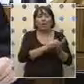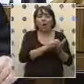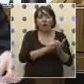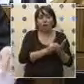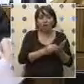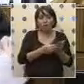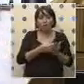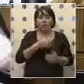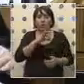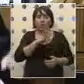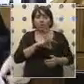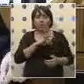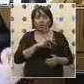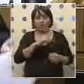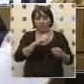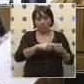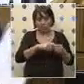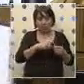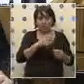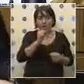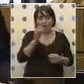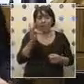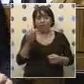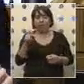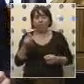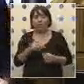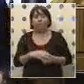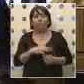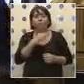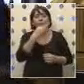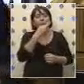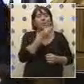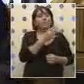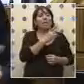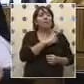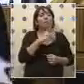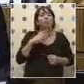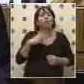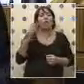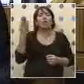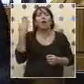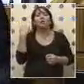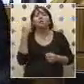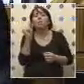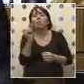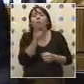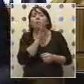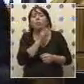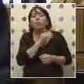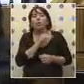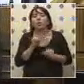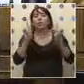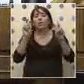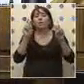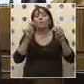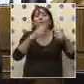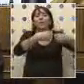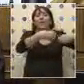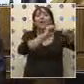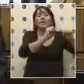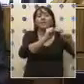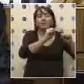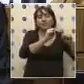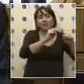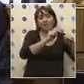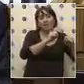sistema de AFP. Decía también la diputada Nogueira hace unos minutos lo que tiene que ver con las ganancias de capital de